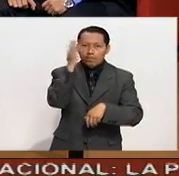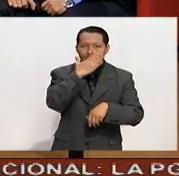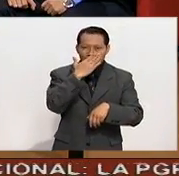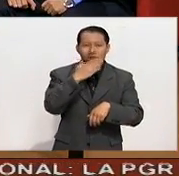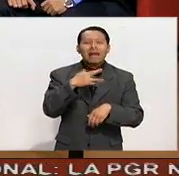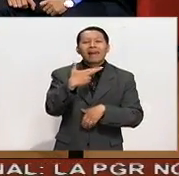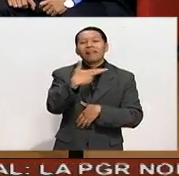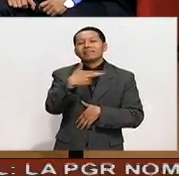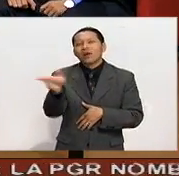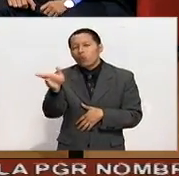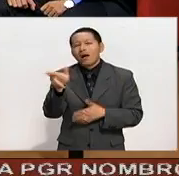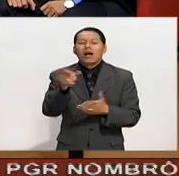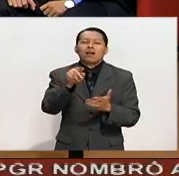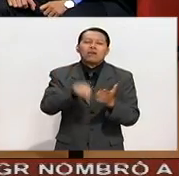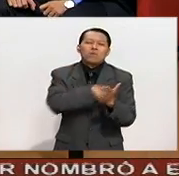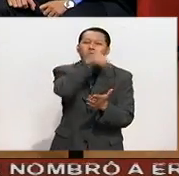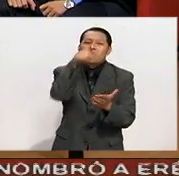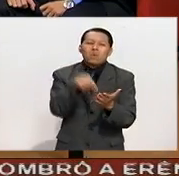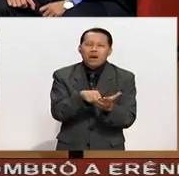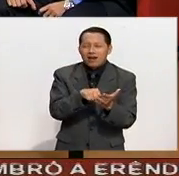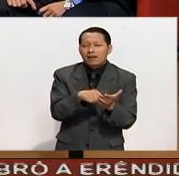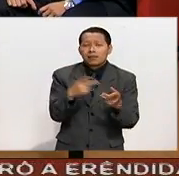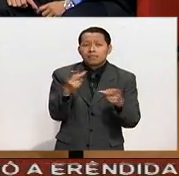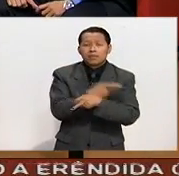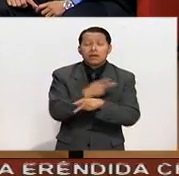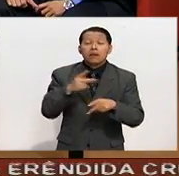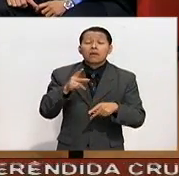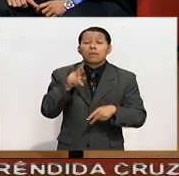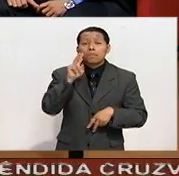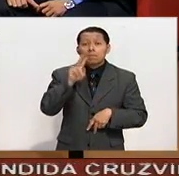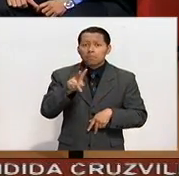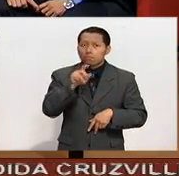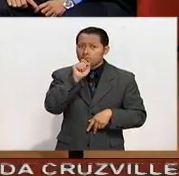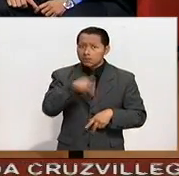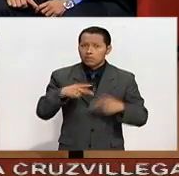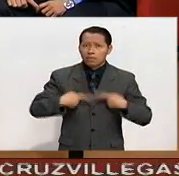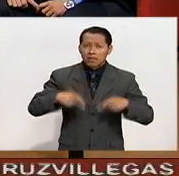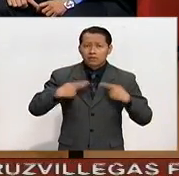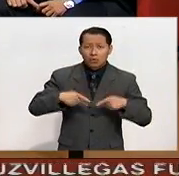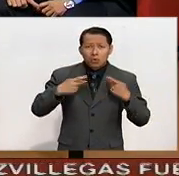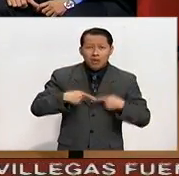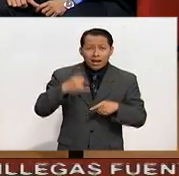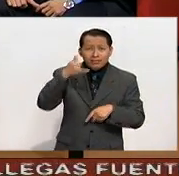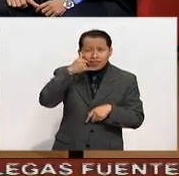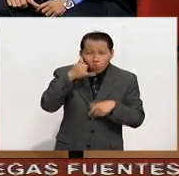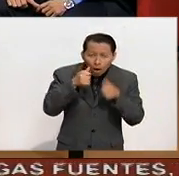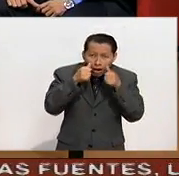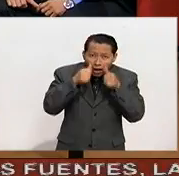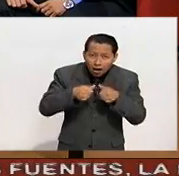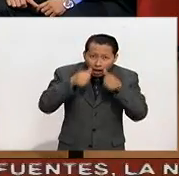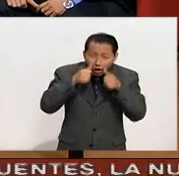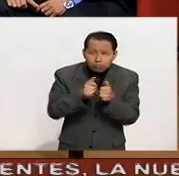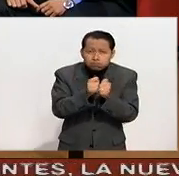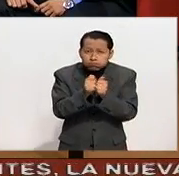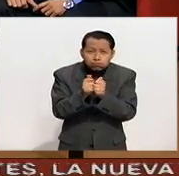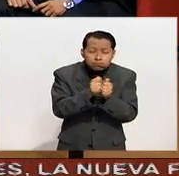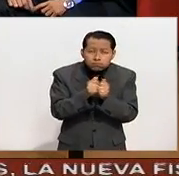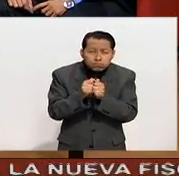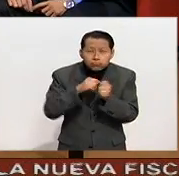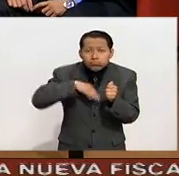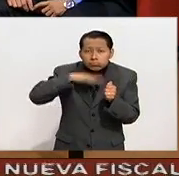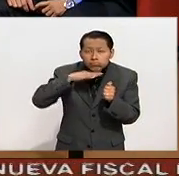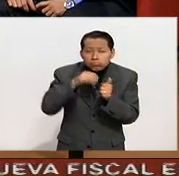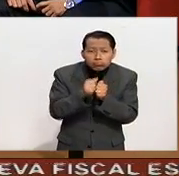los restaurantes o en cualquier punto donde la gente está prácticamente abstraída con el celular. Hay una pérdida